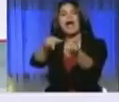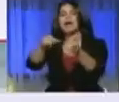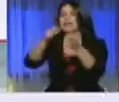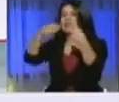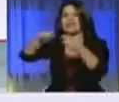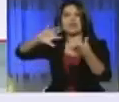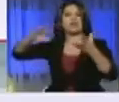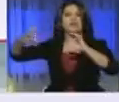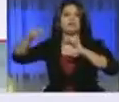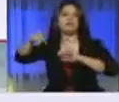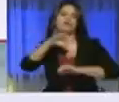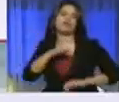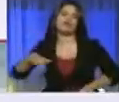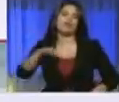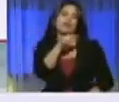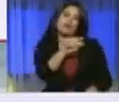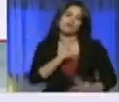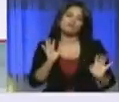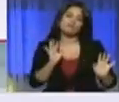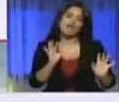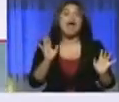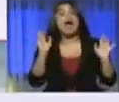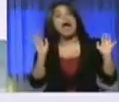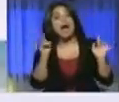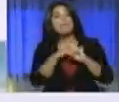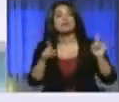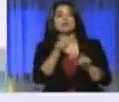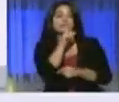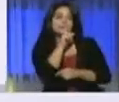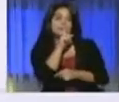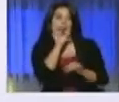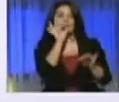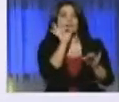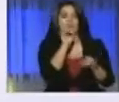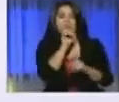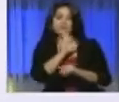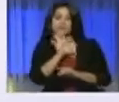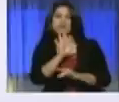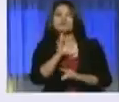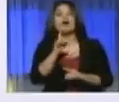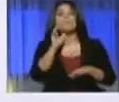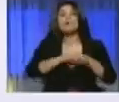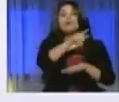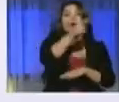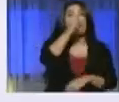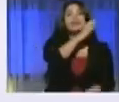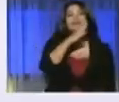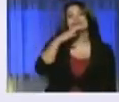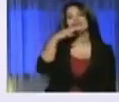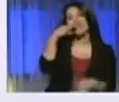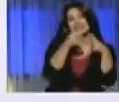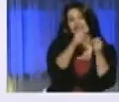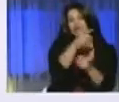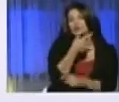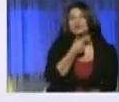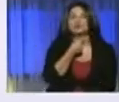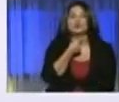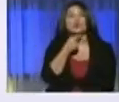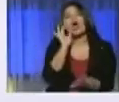sociedad. Ah, pero es que nadie le dice nada porque al majunche lechero ni con el pétalo de una